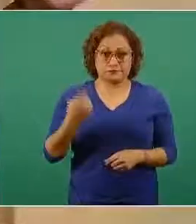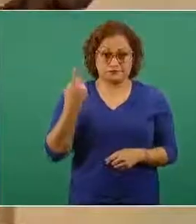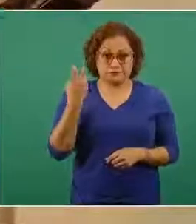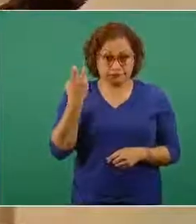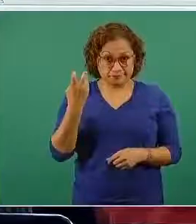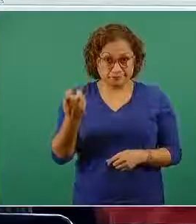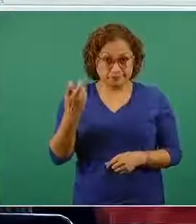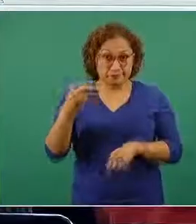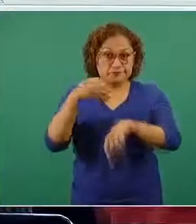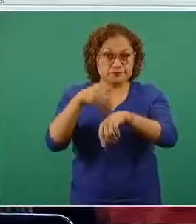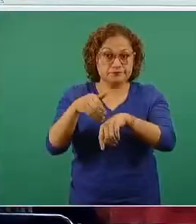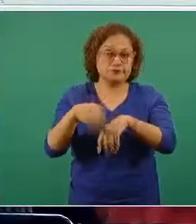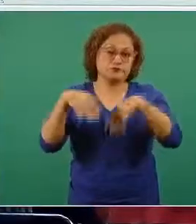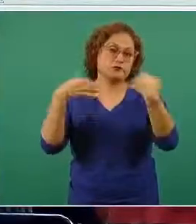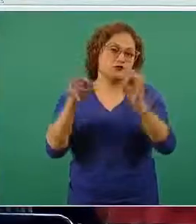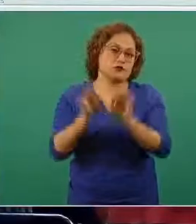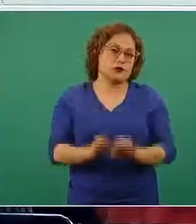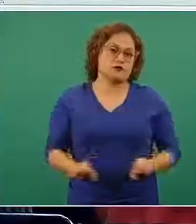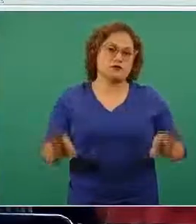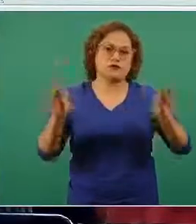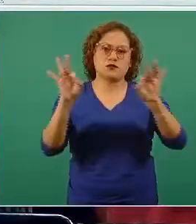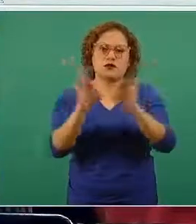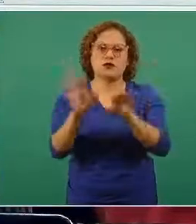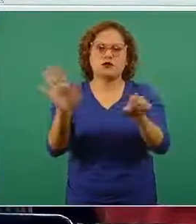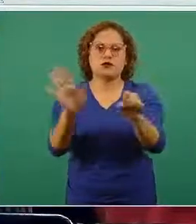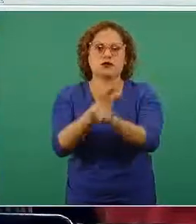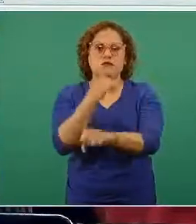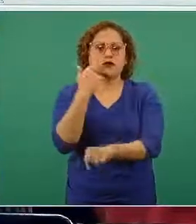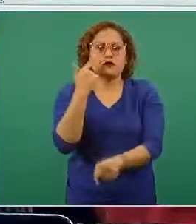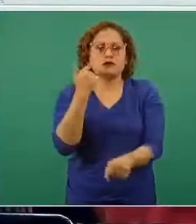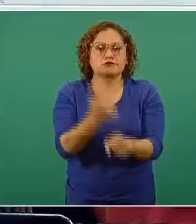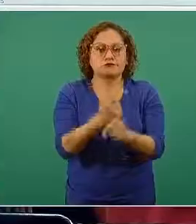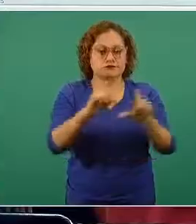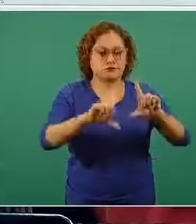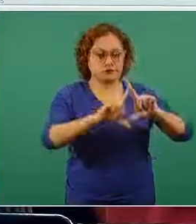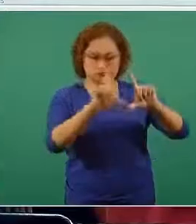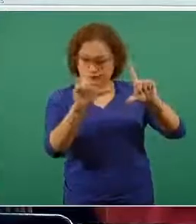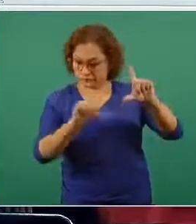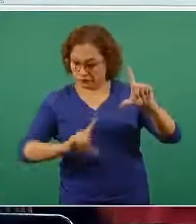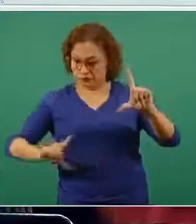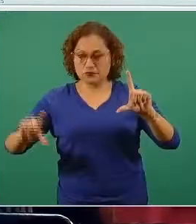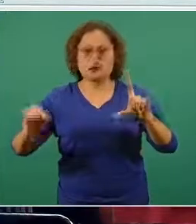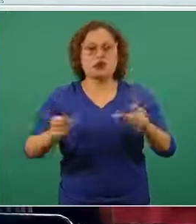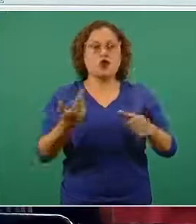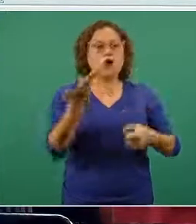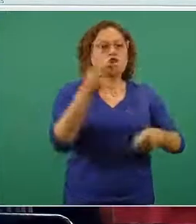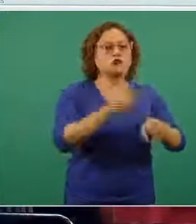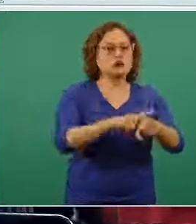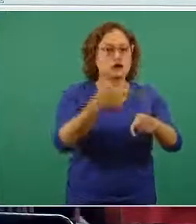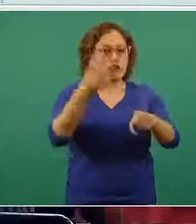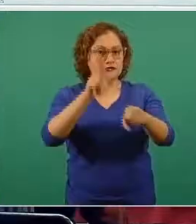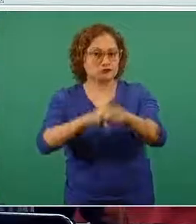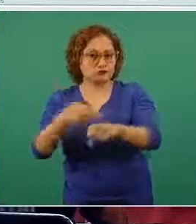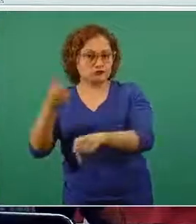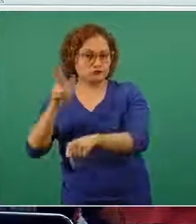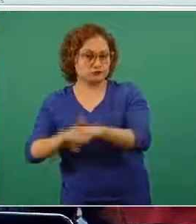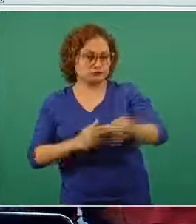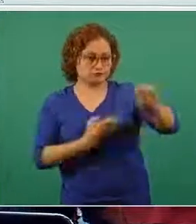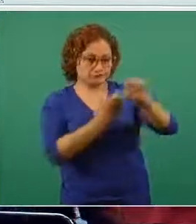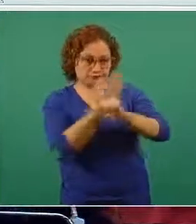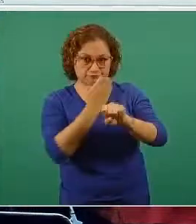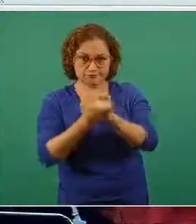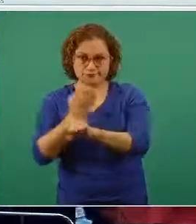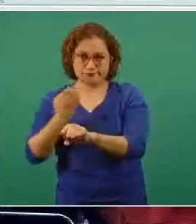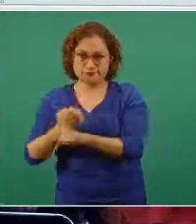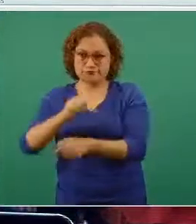importante porque en este momento todas las jurisdicciones, todos los hospitales que pertenecen a estas jurisdicciones todos los servicios de